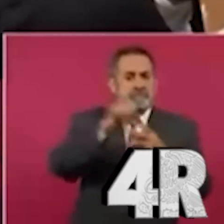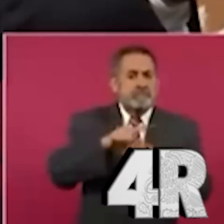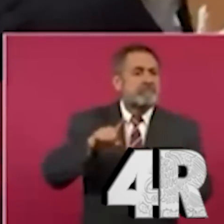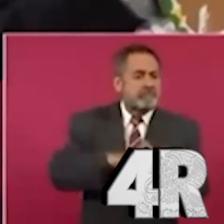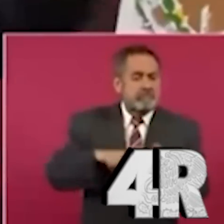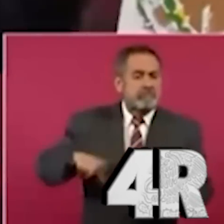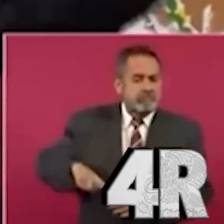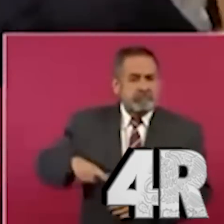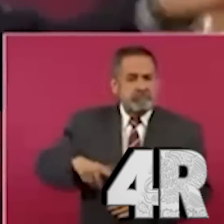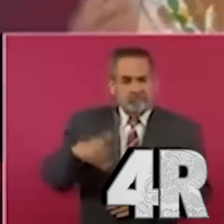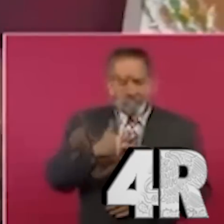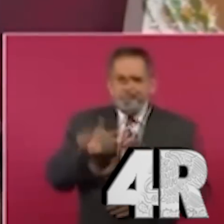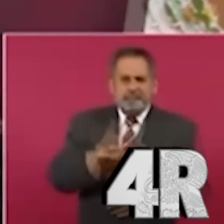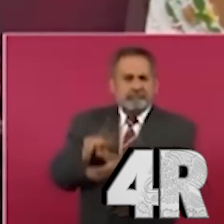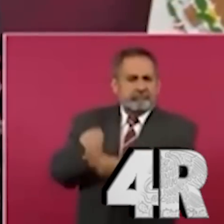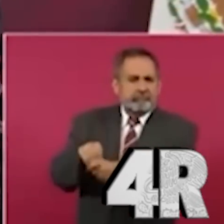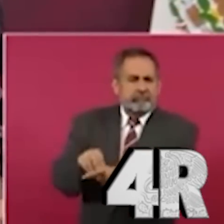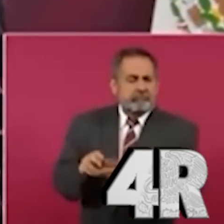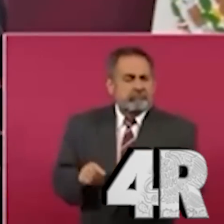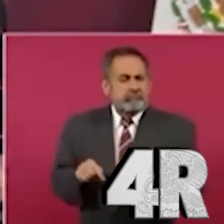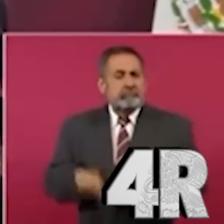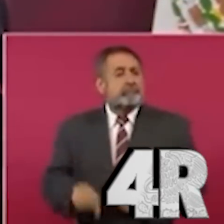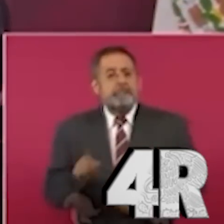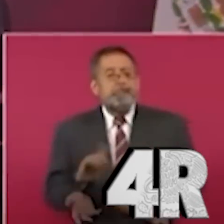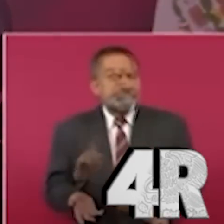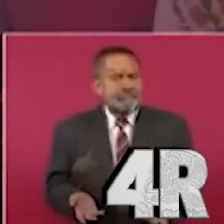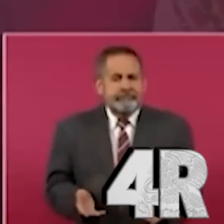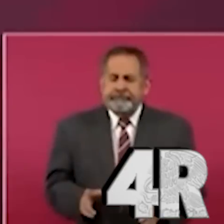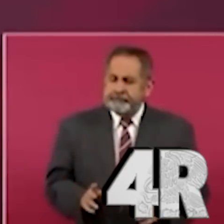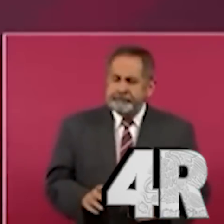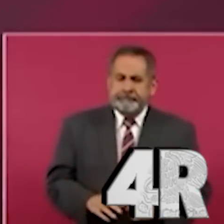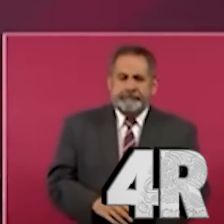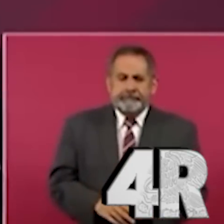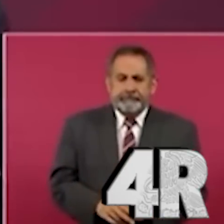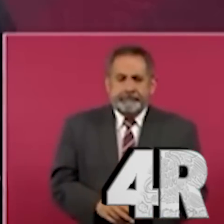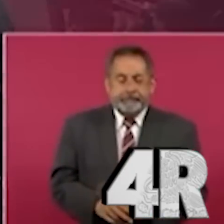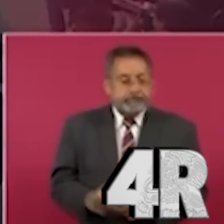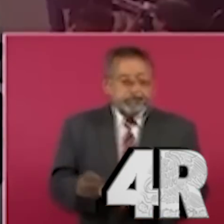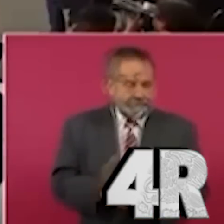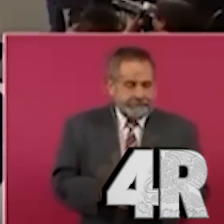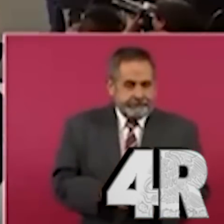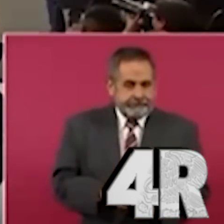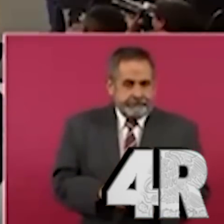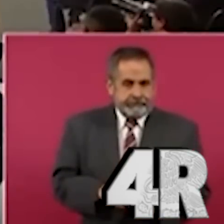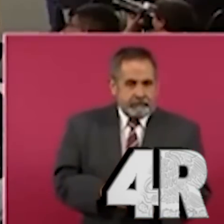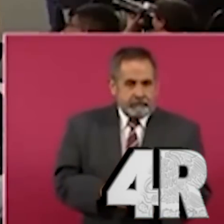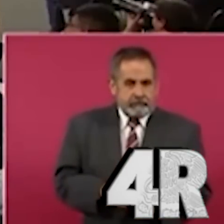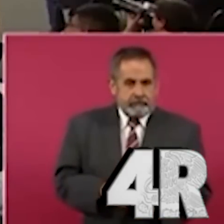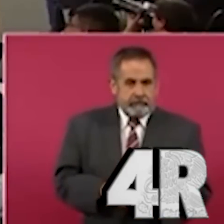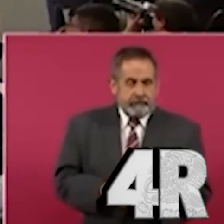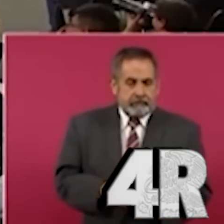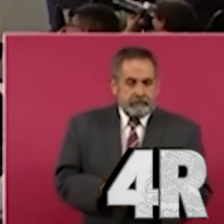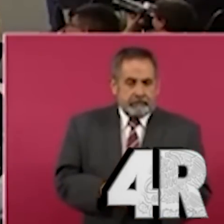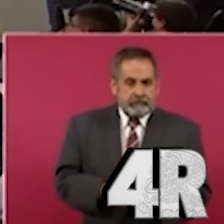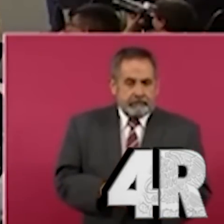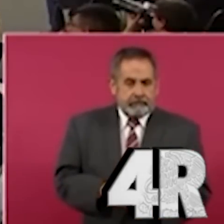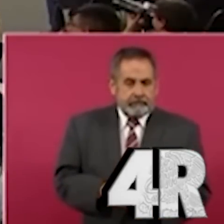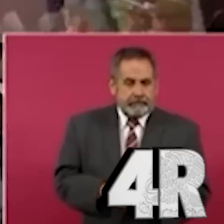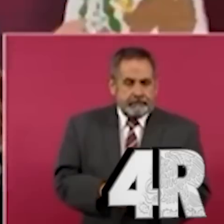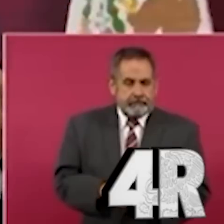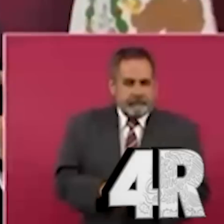tienen un banco, aquí no. Y resulta de que se